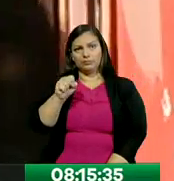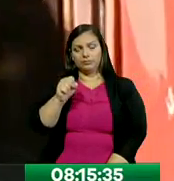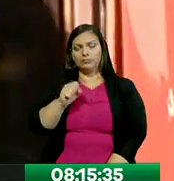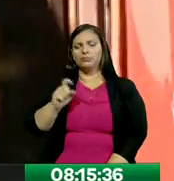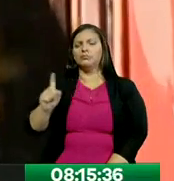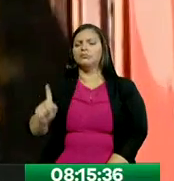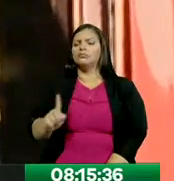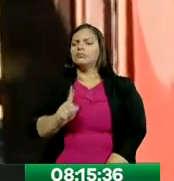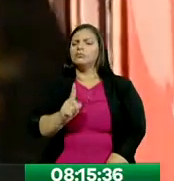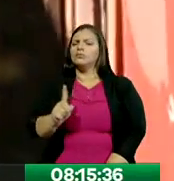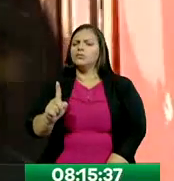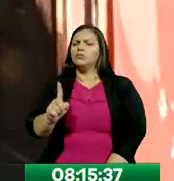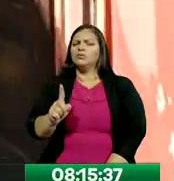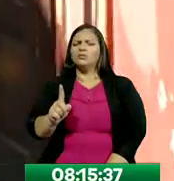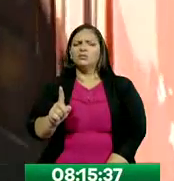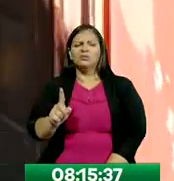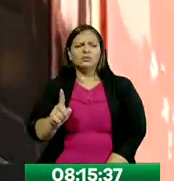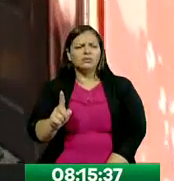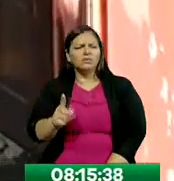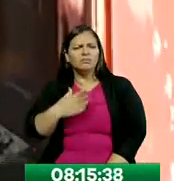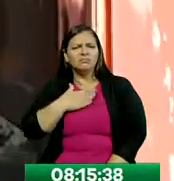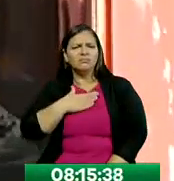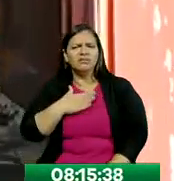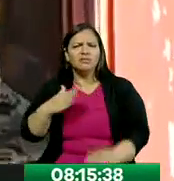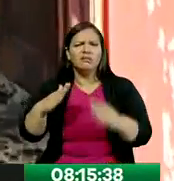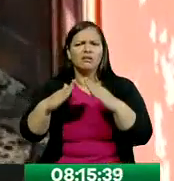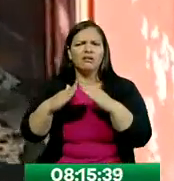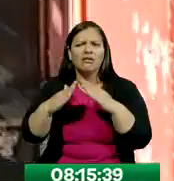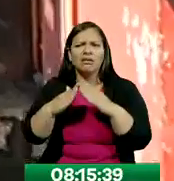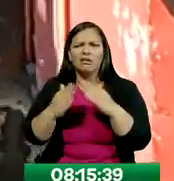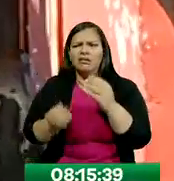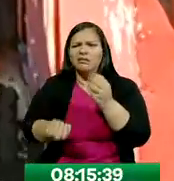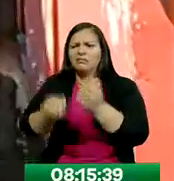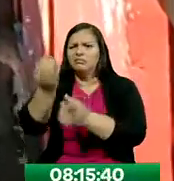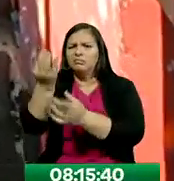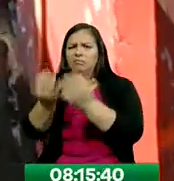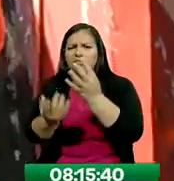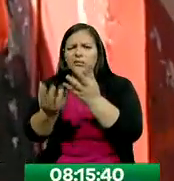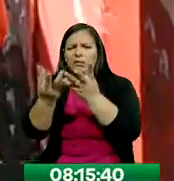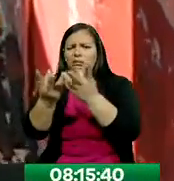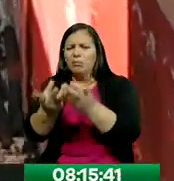Ya en la mañana, la señora Mercedes Borges constató toda la desgracia.